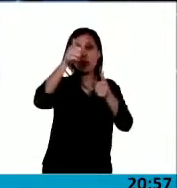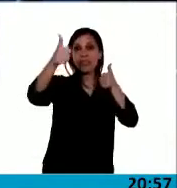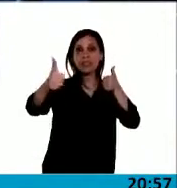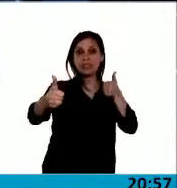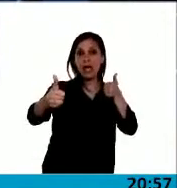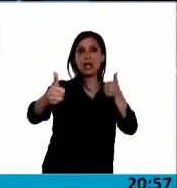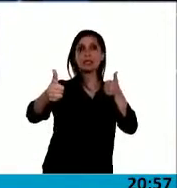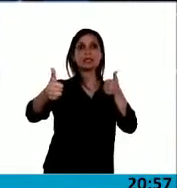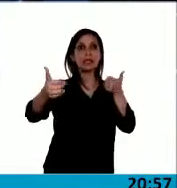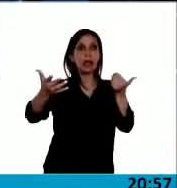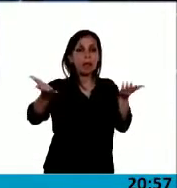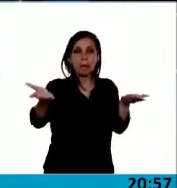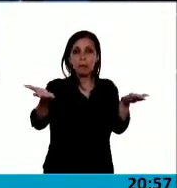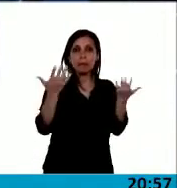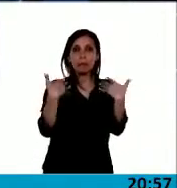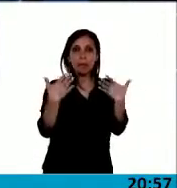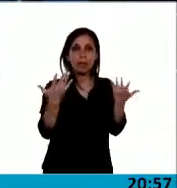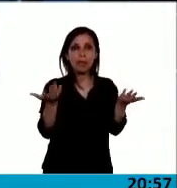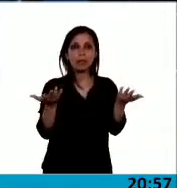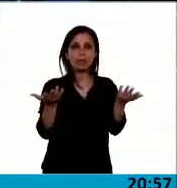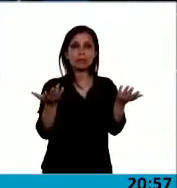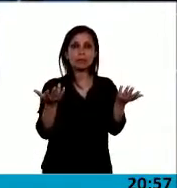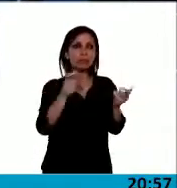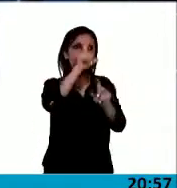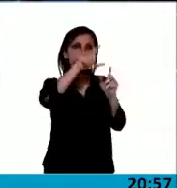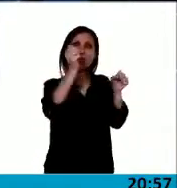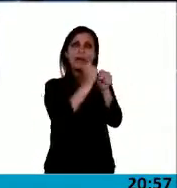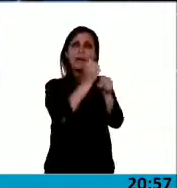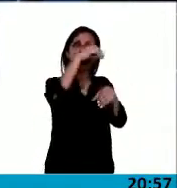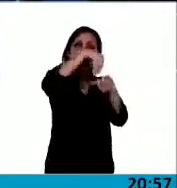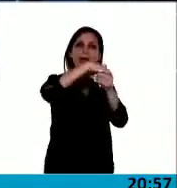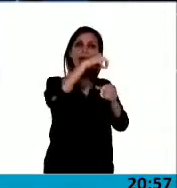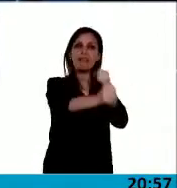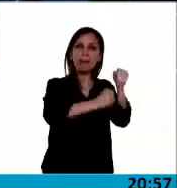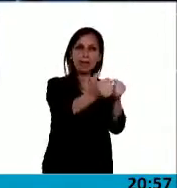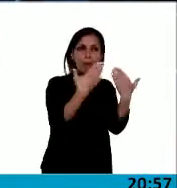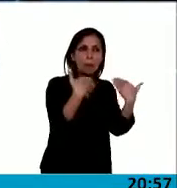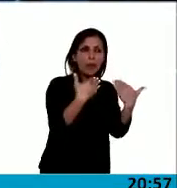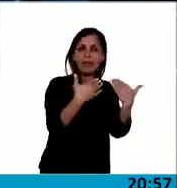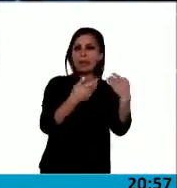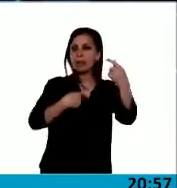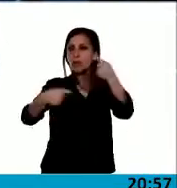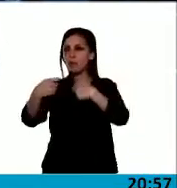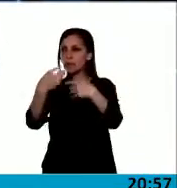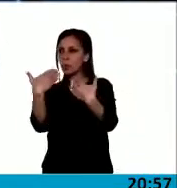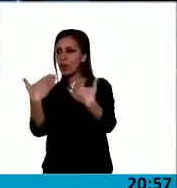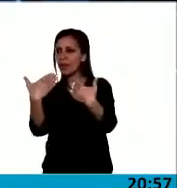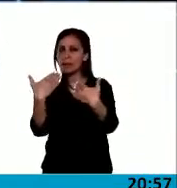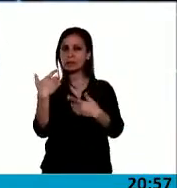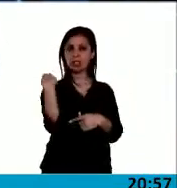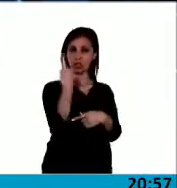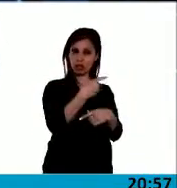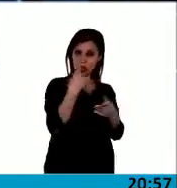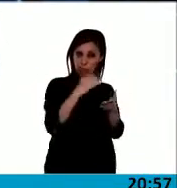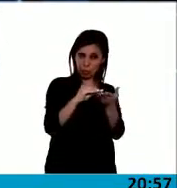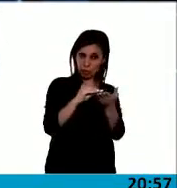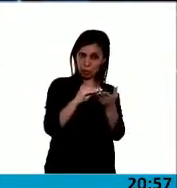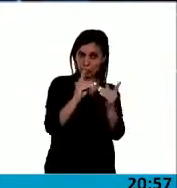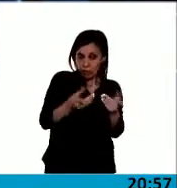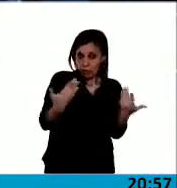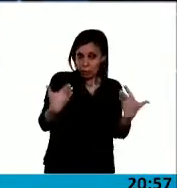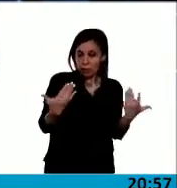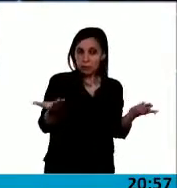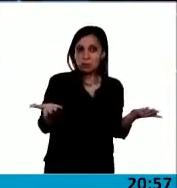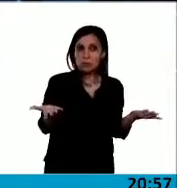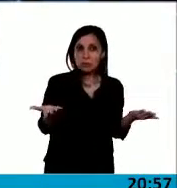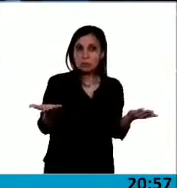corresponde. Lo pueden hacer los trabajadores cuando van a la fábrica, lo pueden hacer los trabajadores cuando van a los comercios. ¿Cómo no vamos a poder hacerlo nosotros que